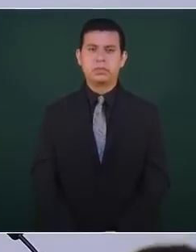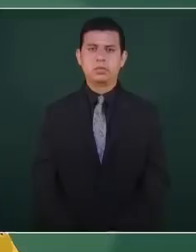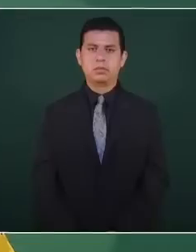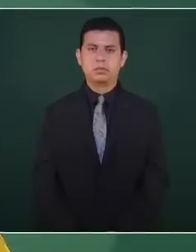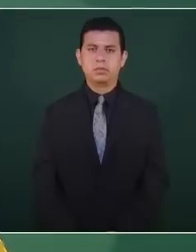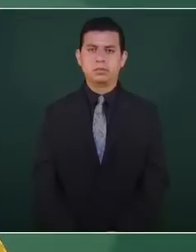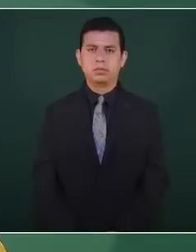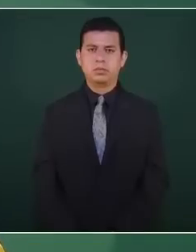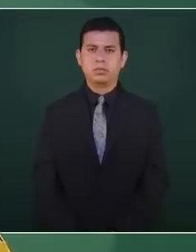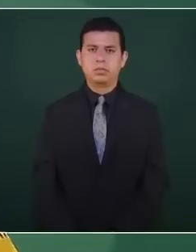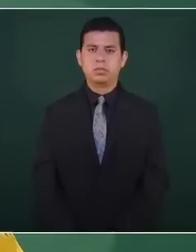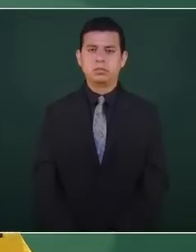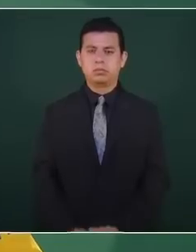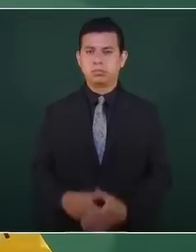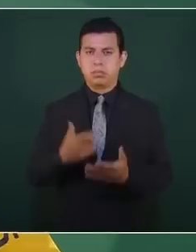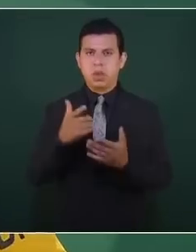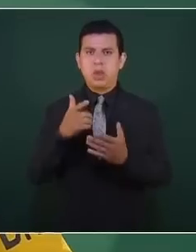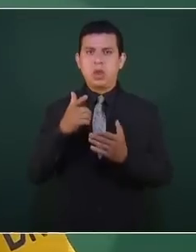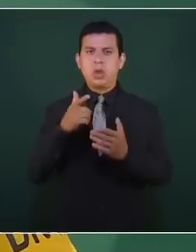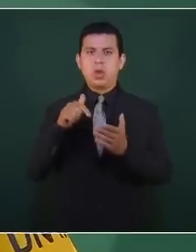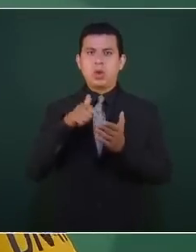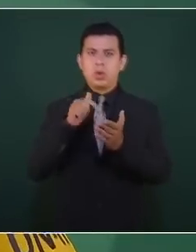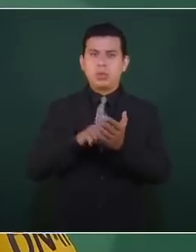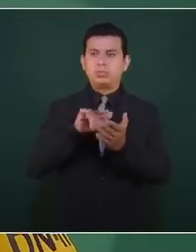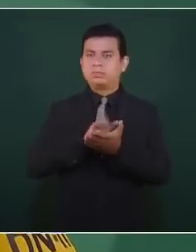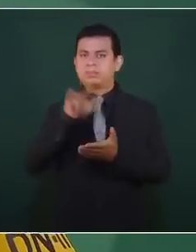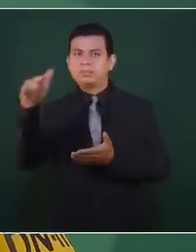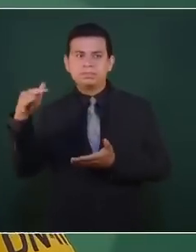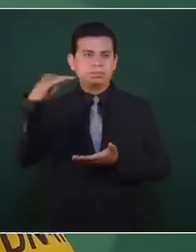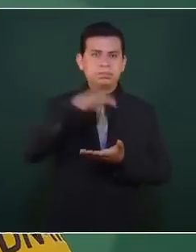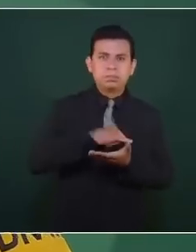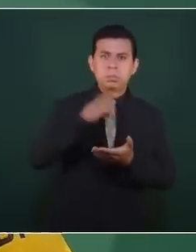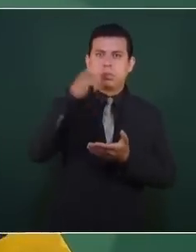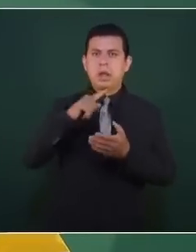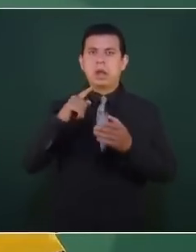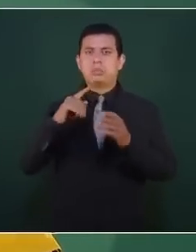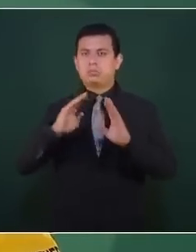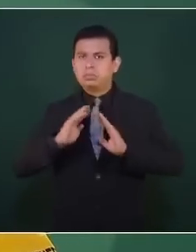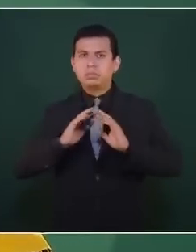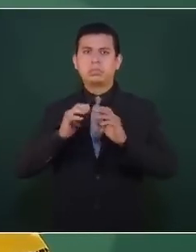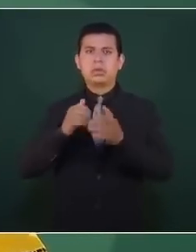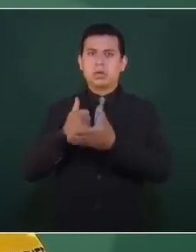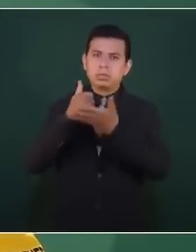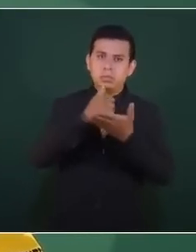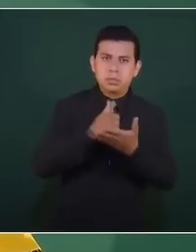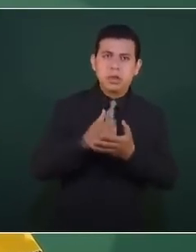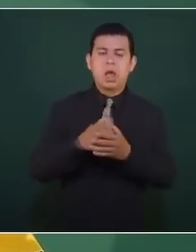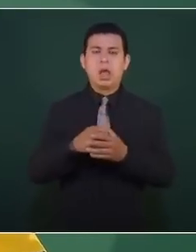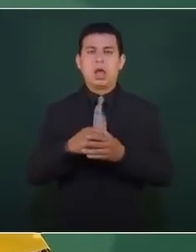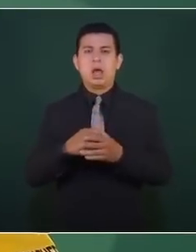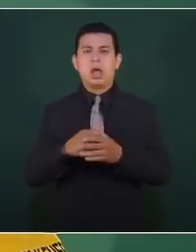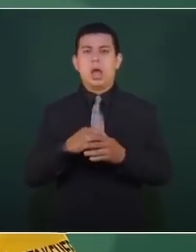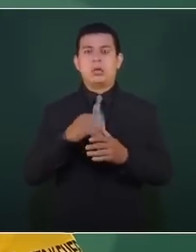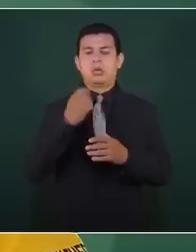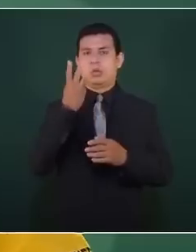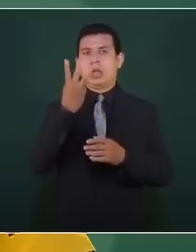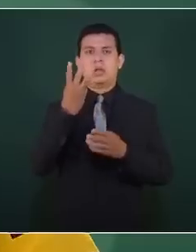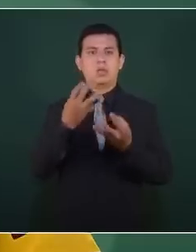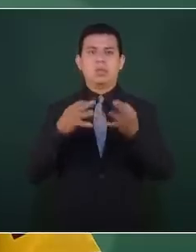se ha identificado las rutas aéreas de tráfico de enervantes y ha habido tres resultados